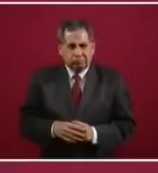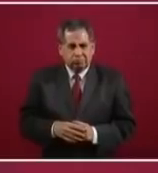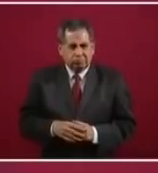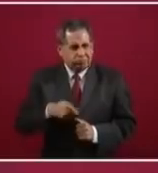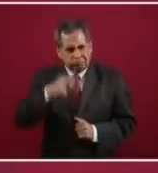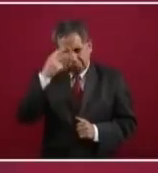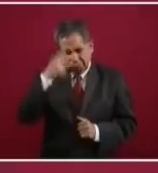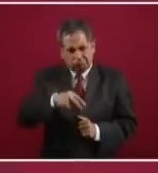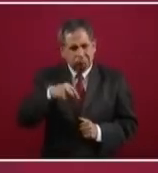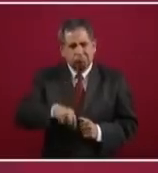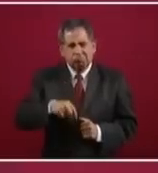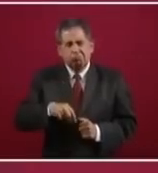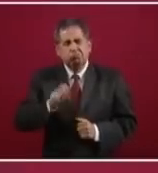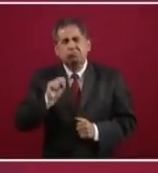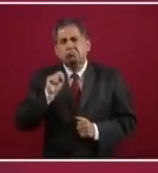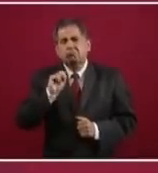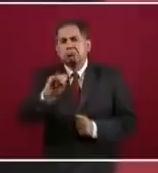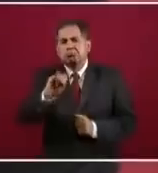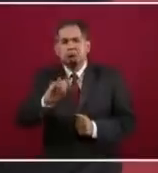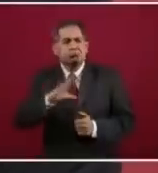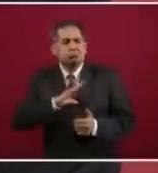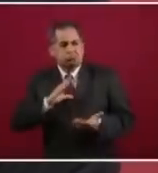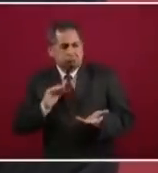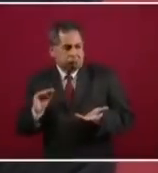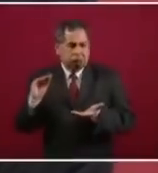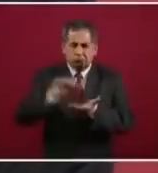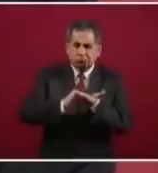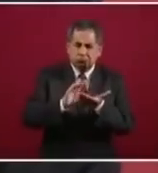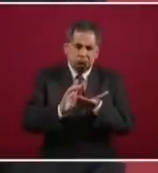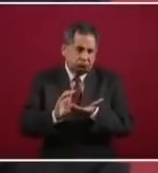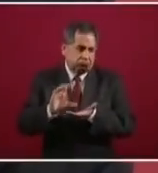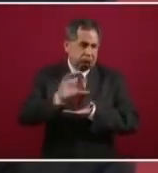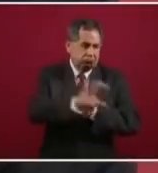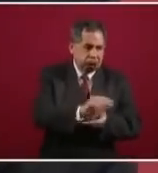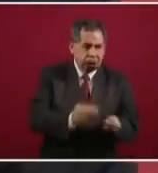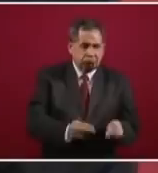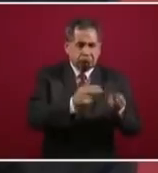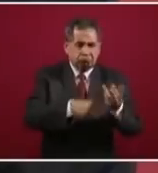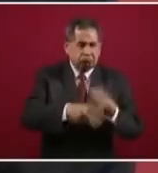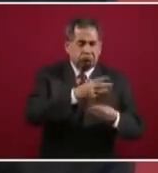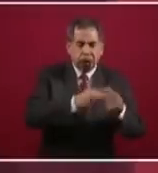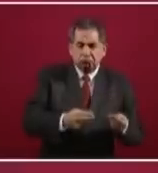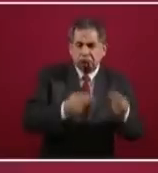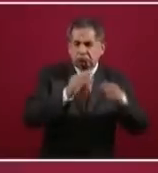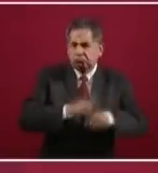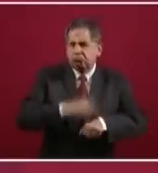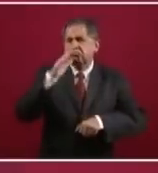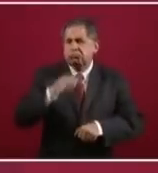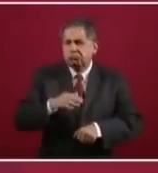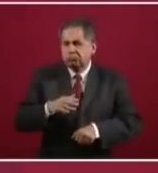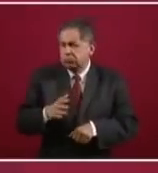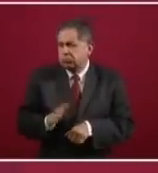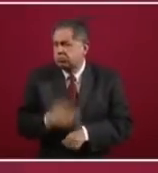en México está creciendo la inversión extranjera.